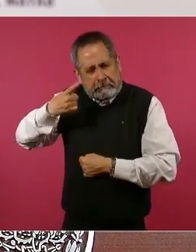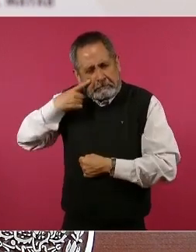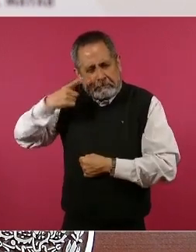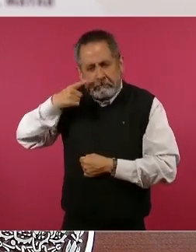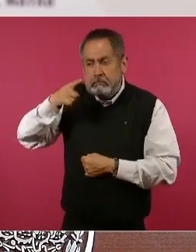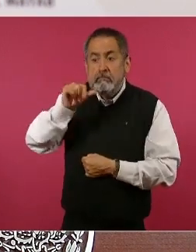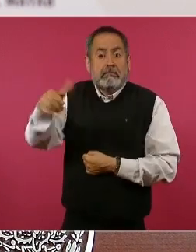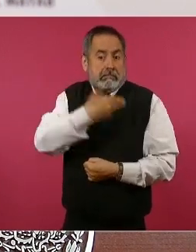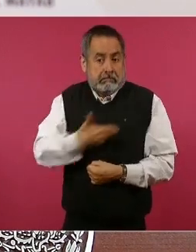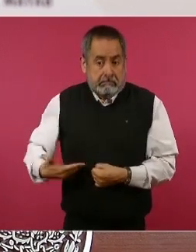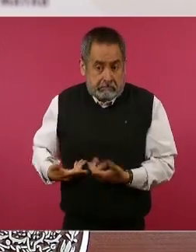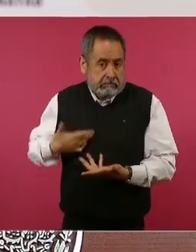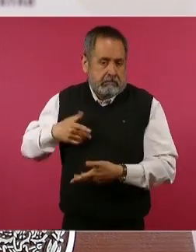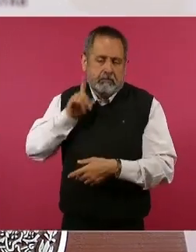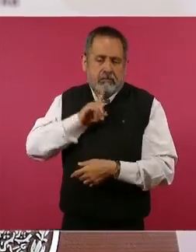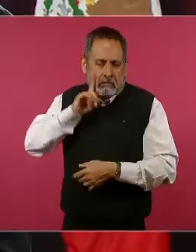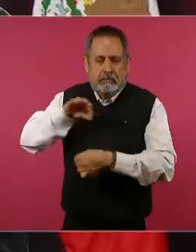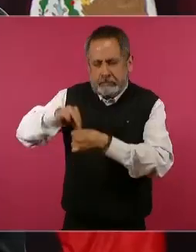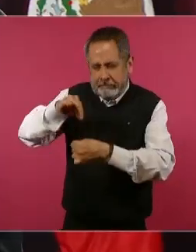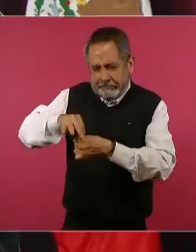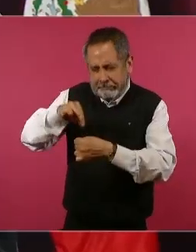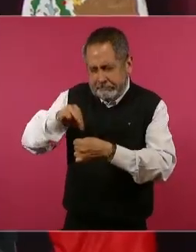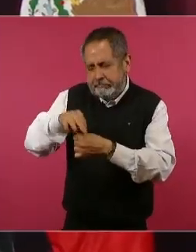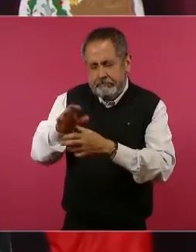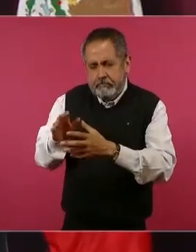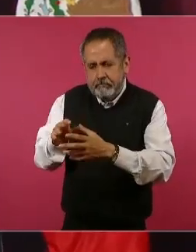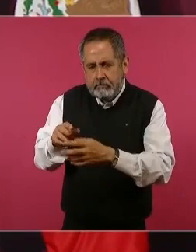al presidente, en este caso a la presidenta?